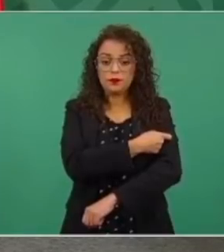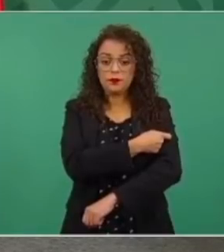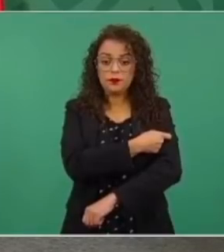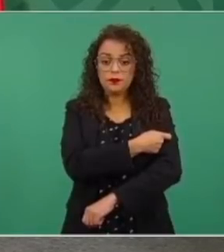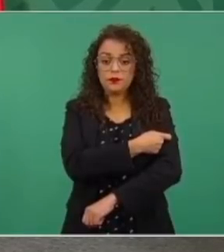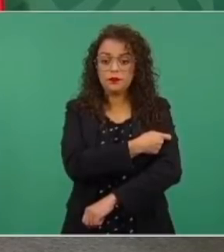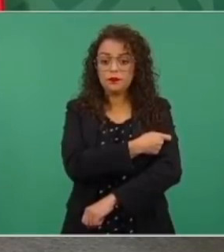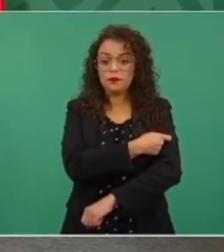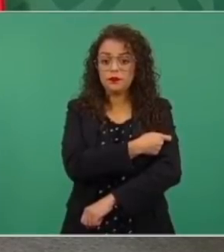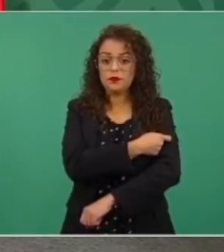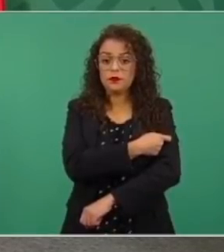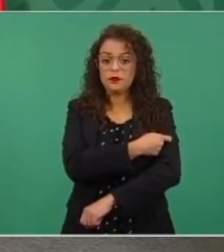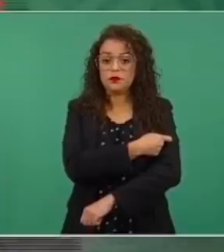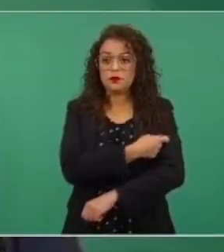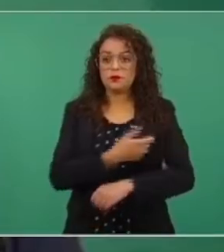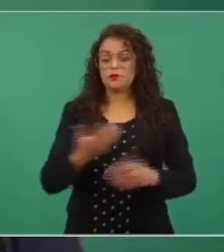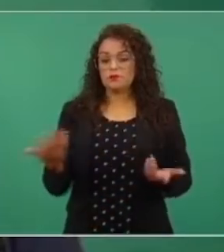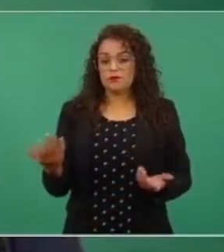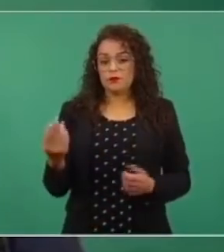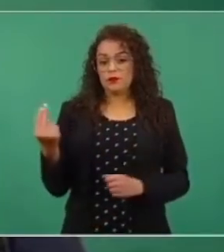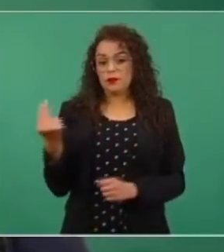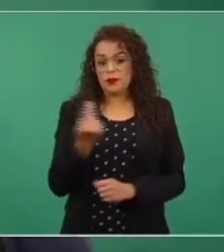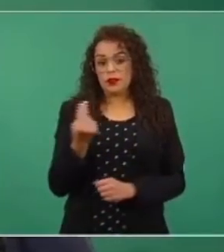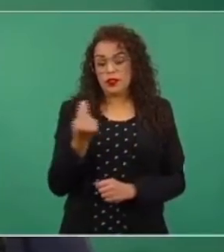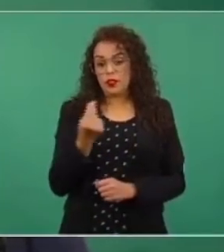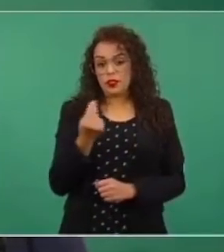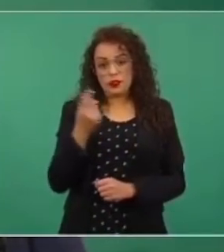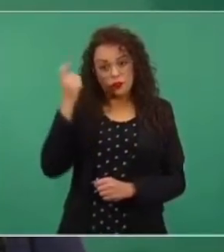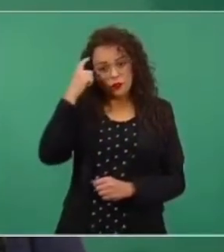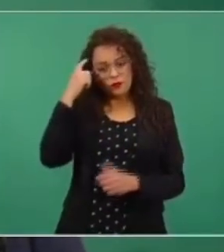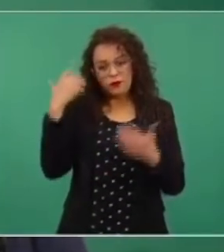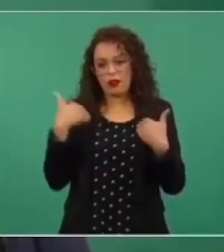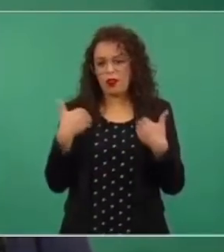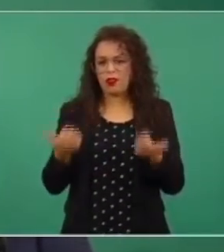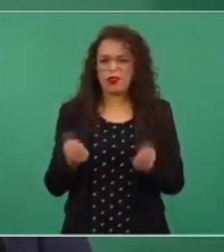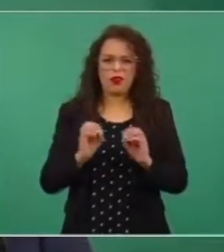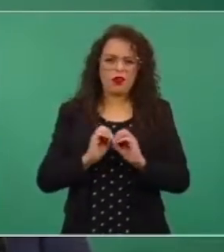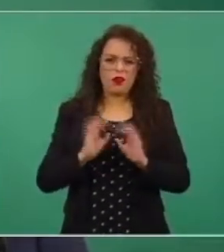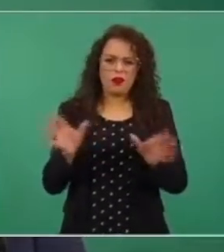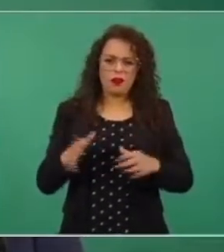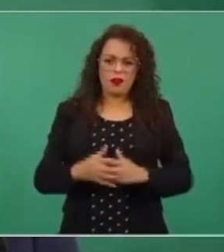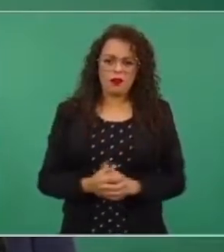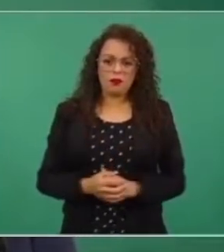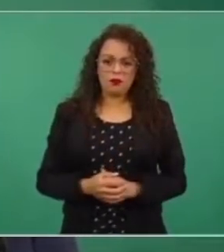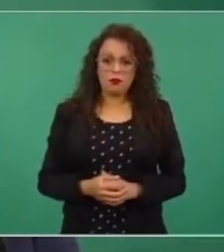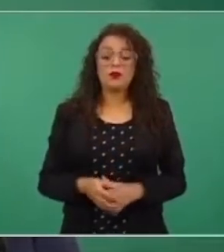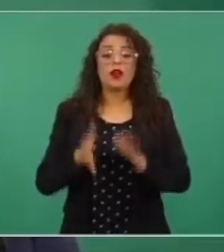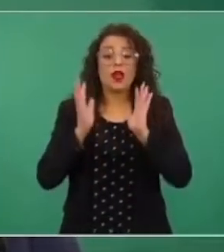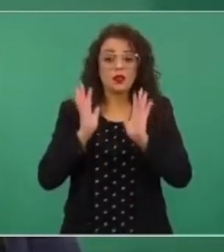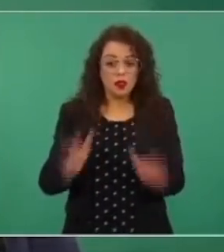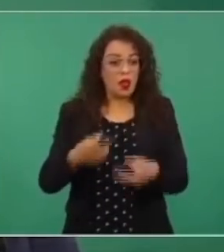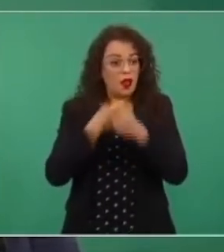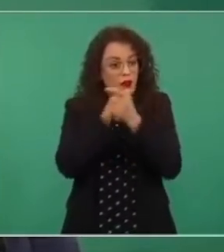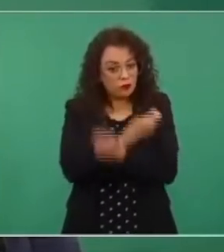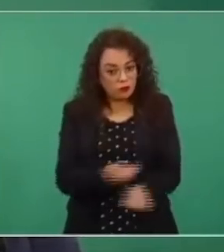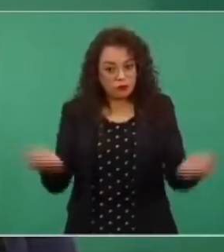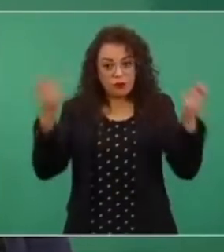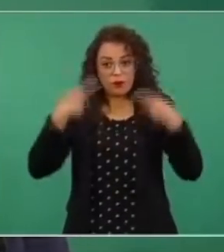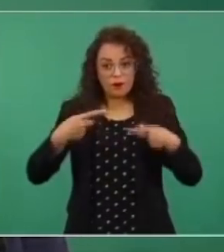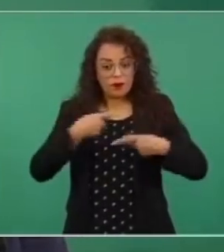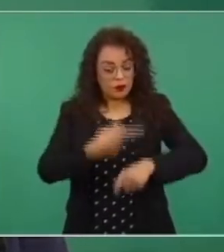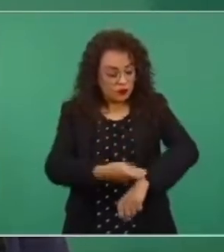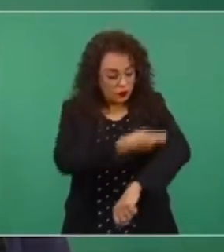de sentido común, de juicio práctico, es que si se han aplicado las vacunas y